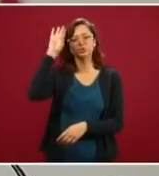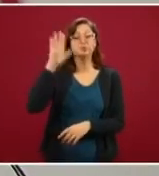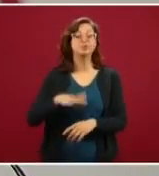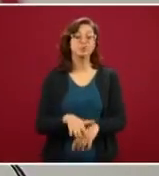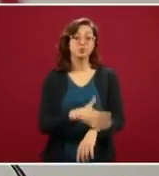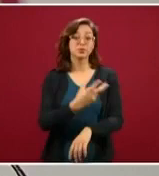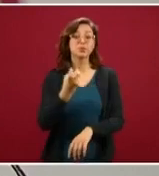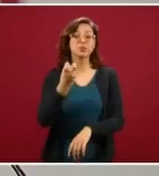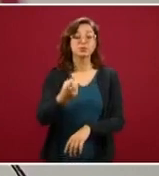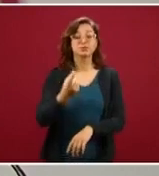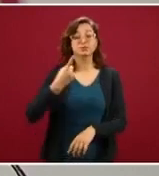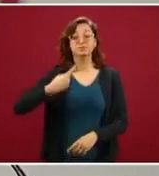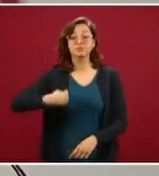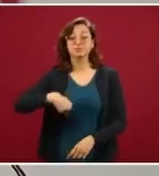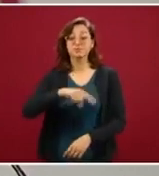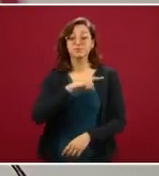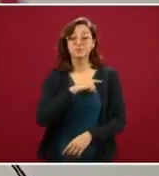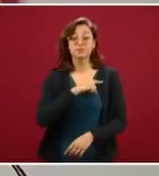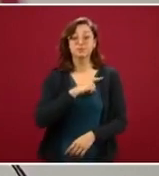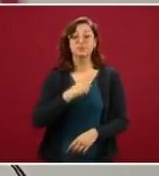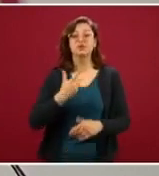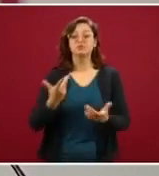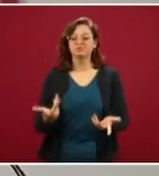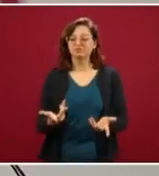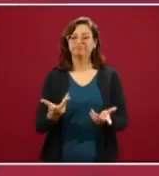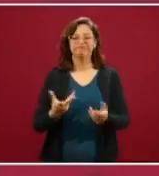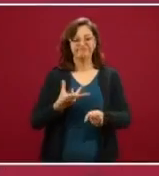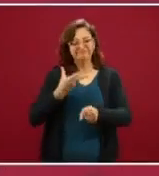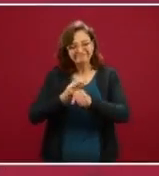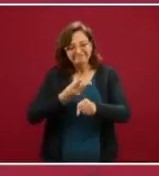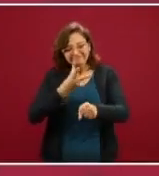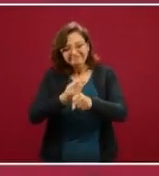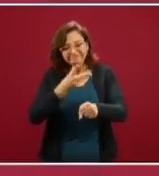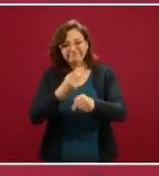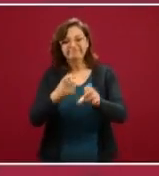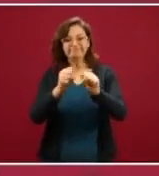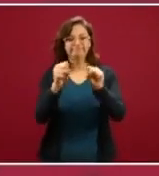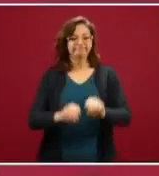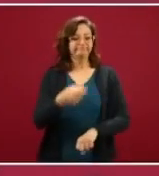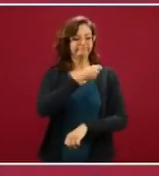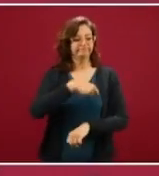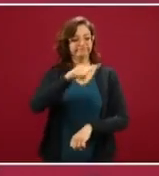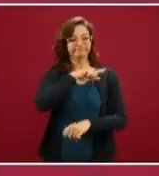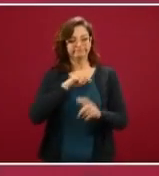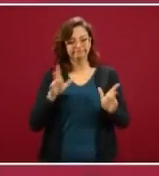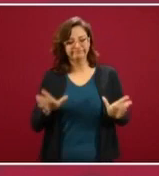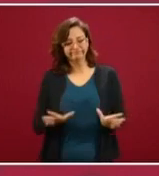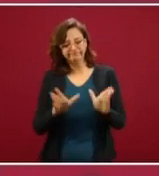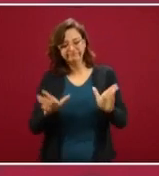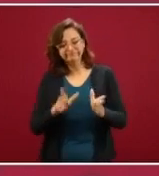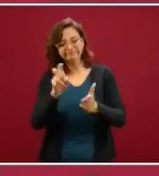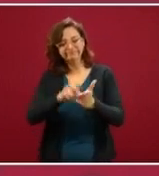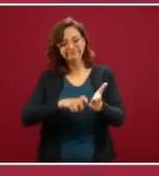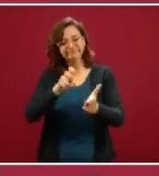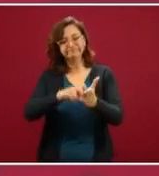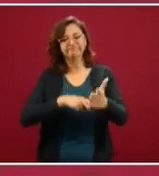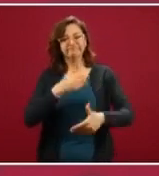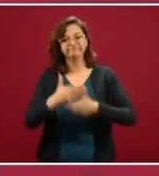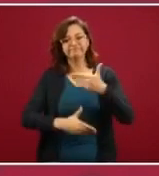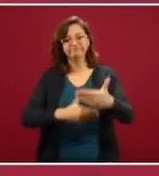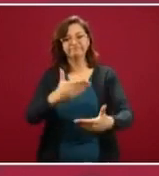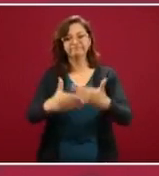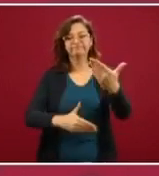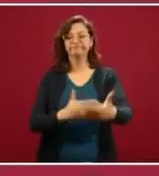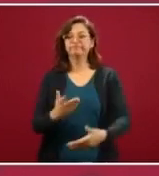levantando todo el sistema de salud para que se garantice el